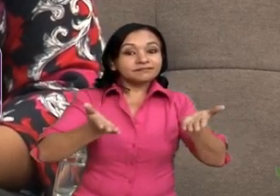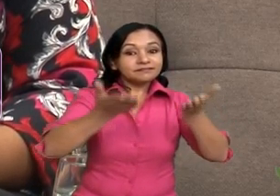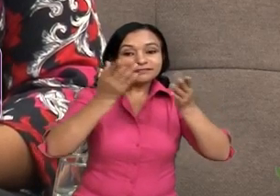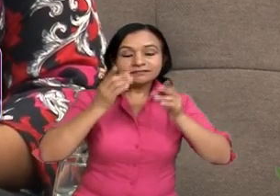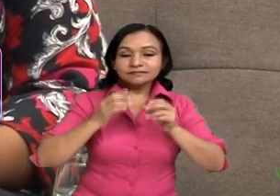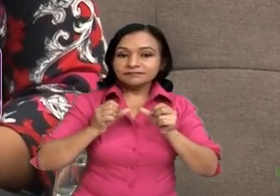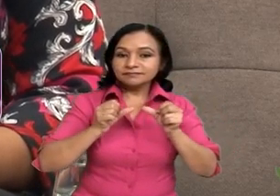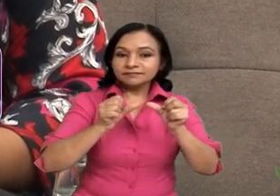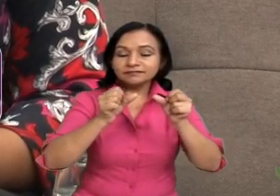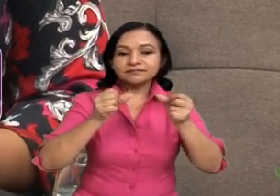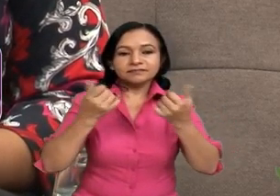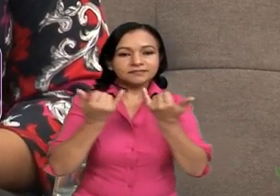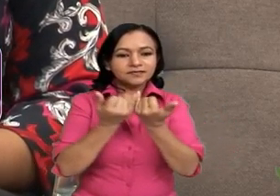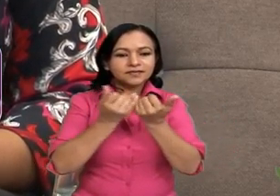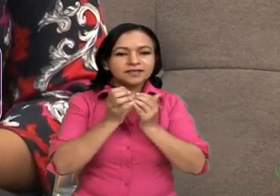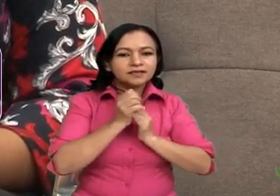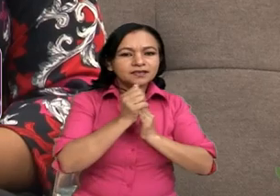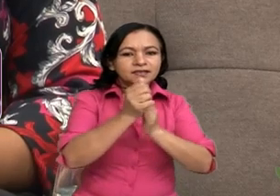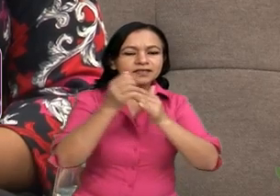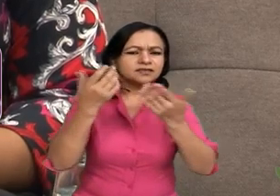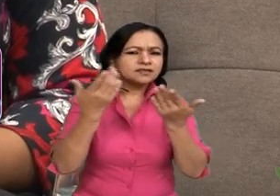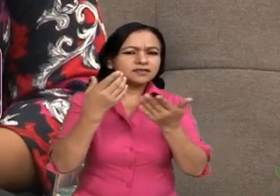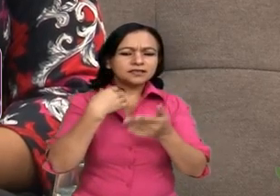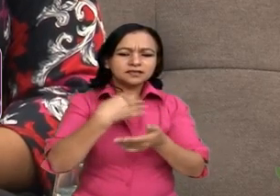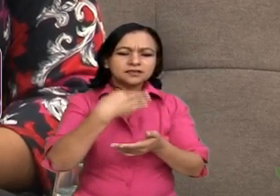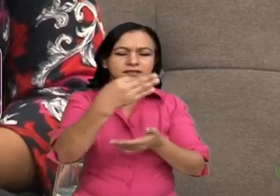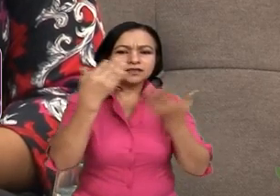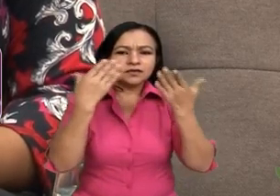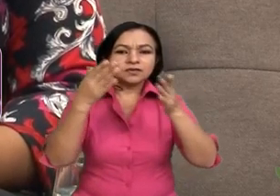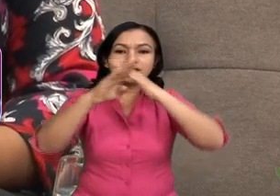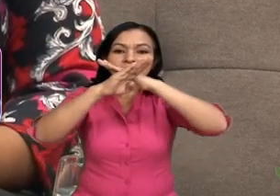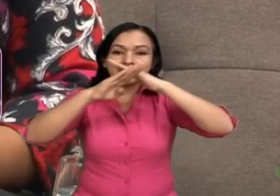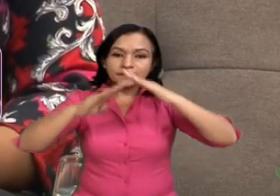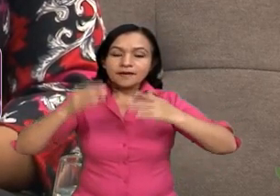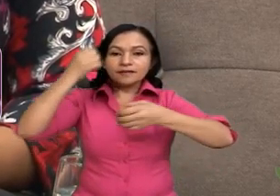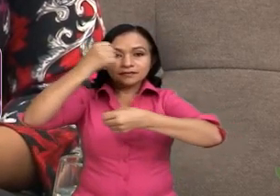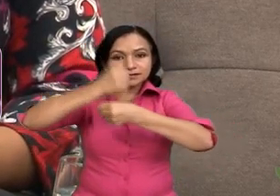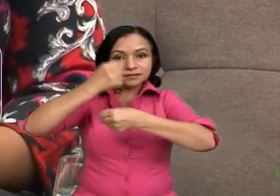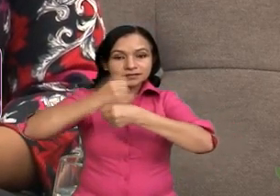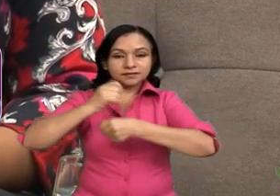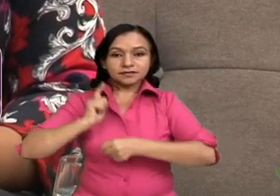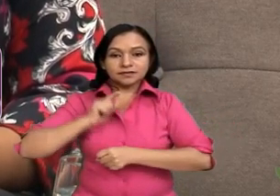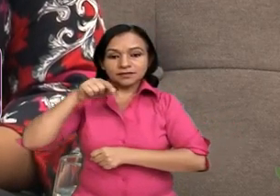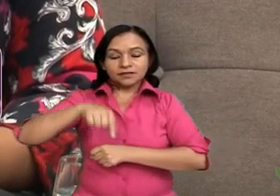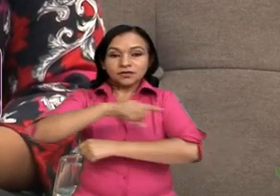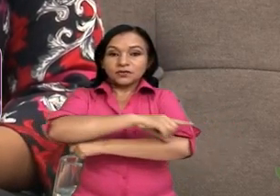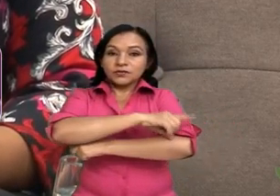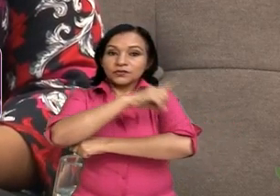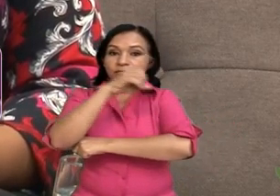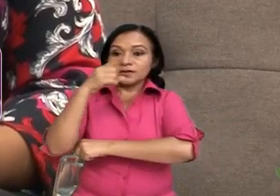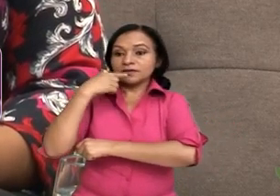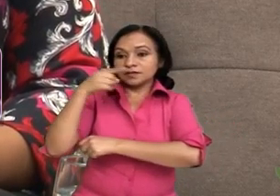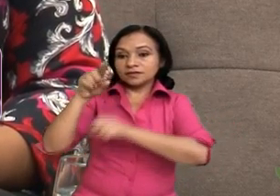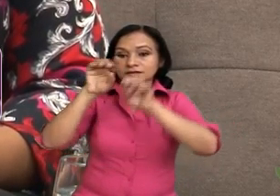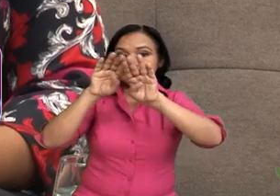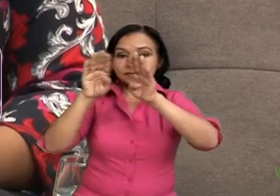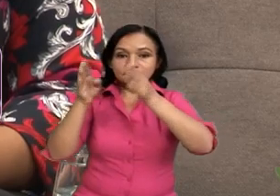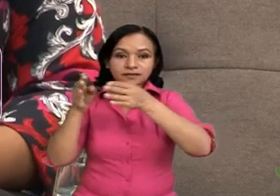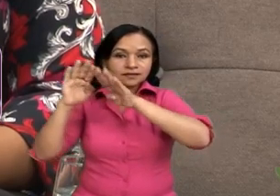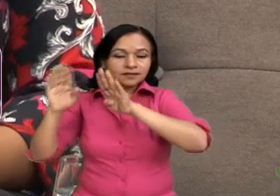seguir caminando esas sendas de trabajo, de paz. Y hoy yo decía a mis compañeras, sí,